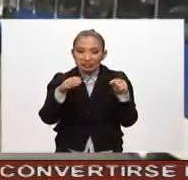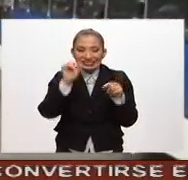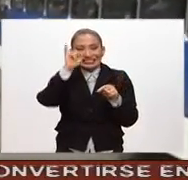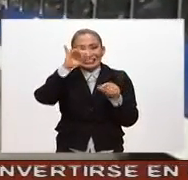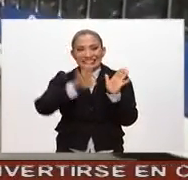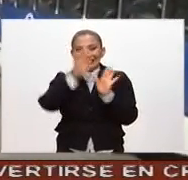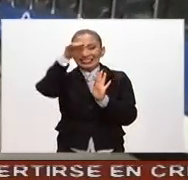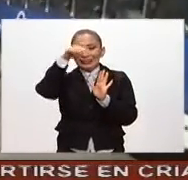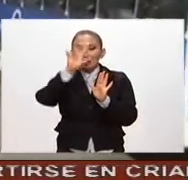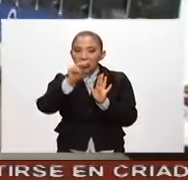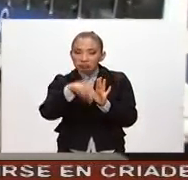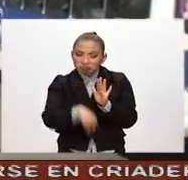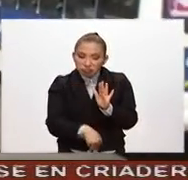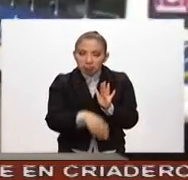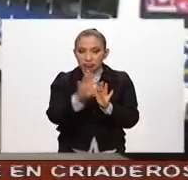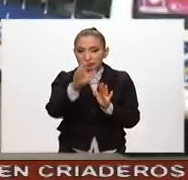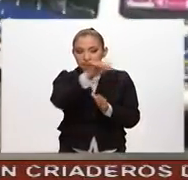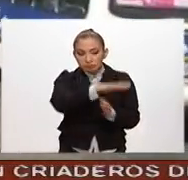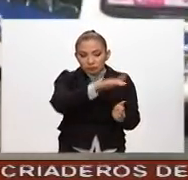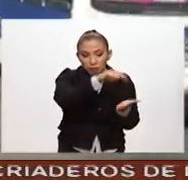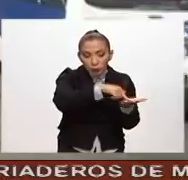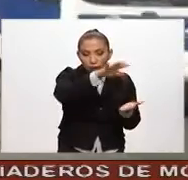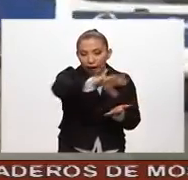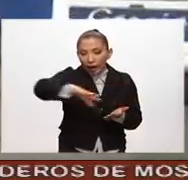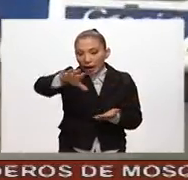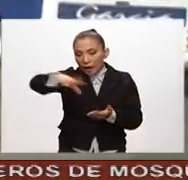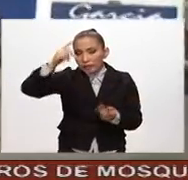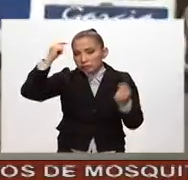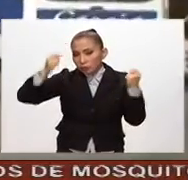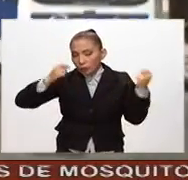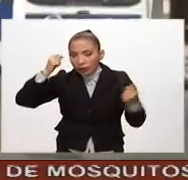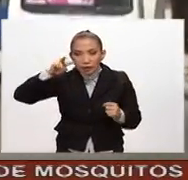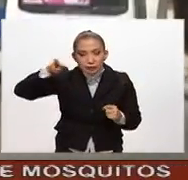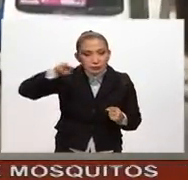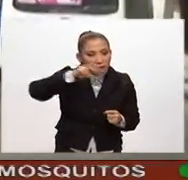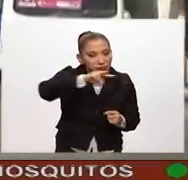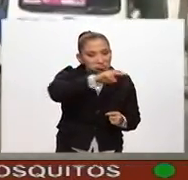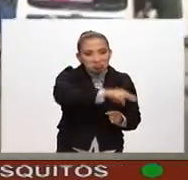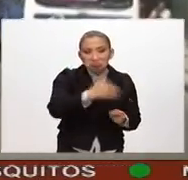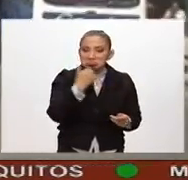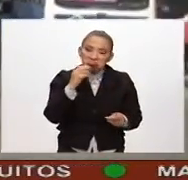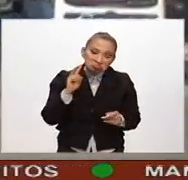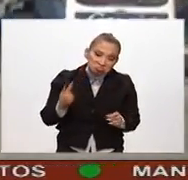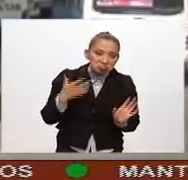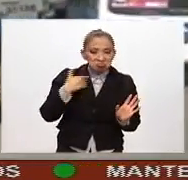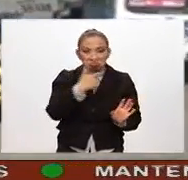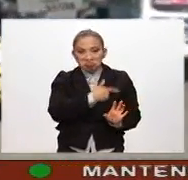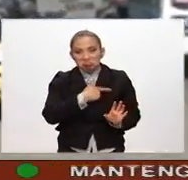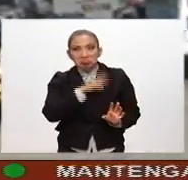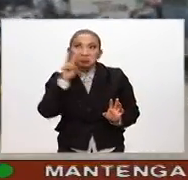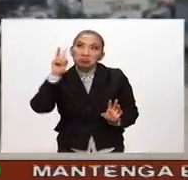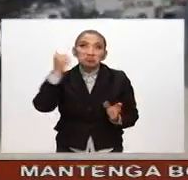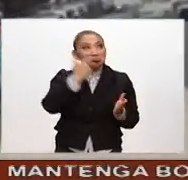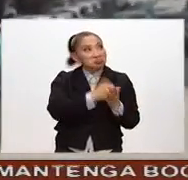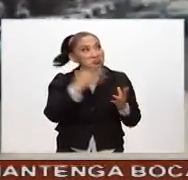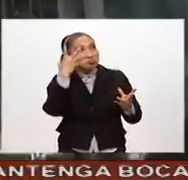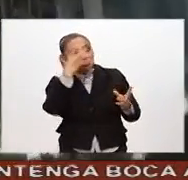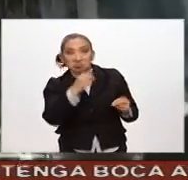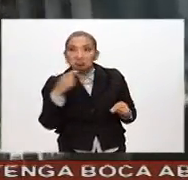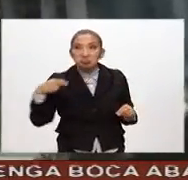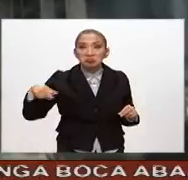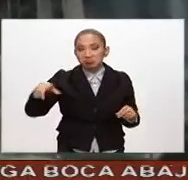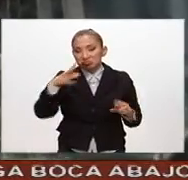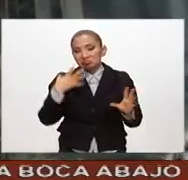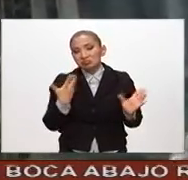zonas turísticas de la ciudad, a los turistas internacionales se les ve bastante encantados con la ciudad. Es una bella